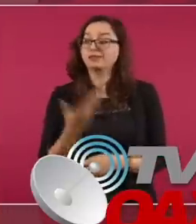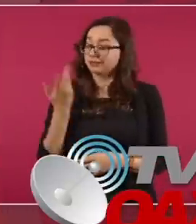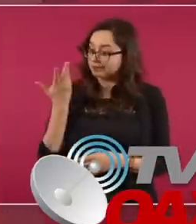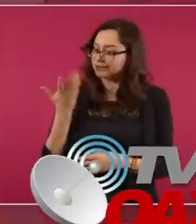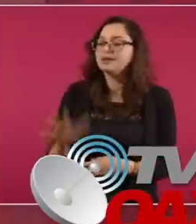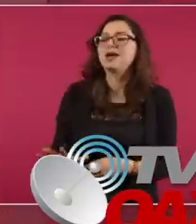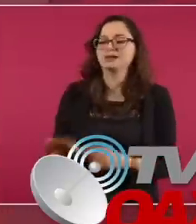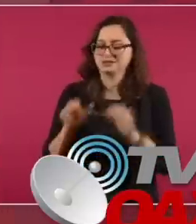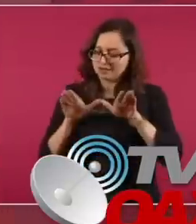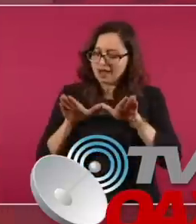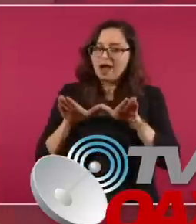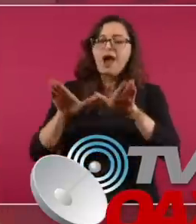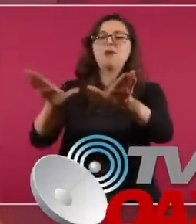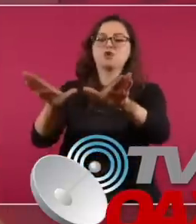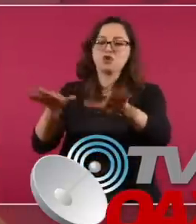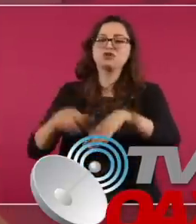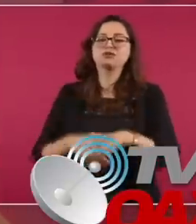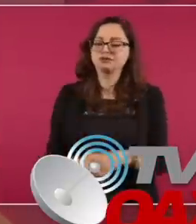aviones